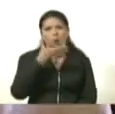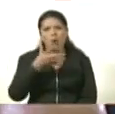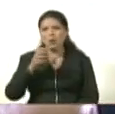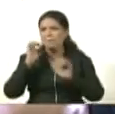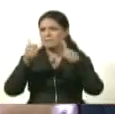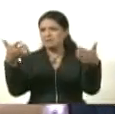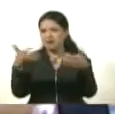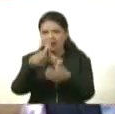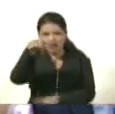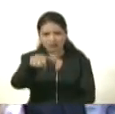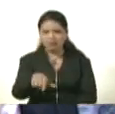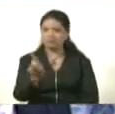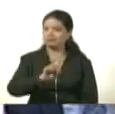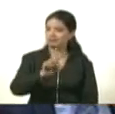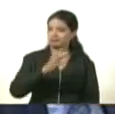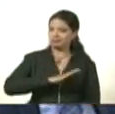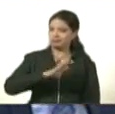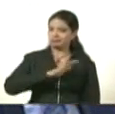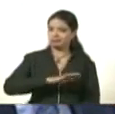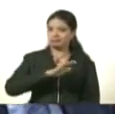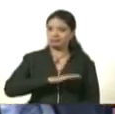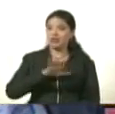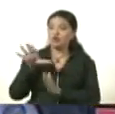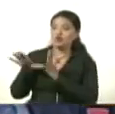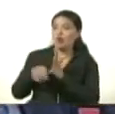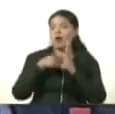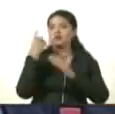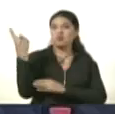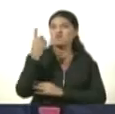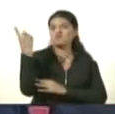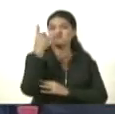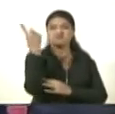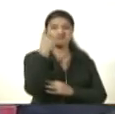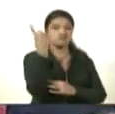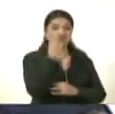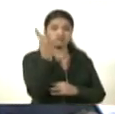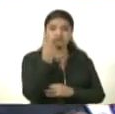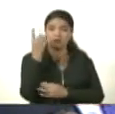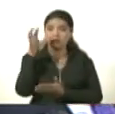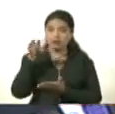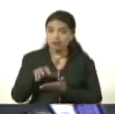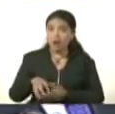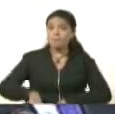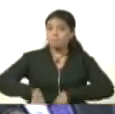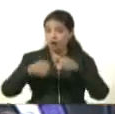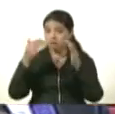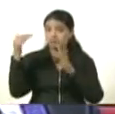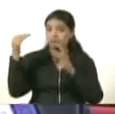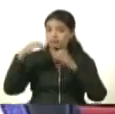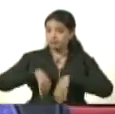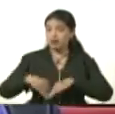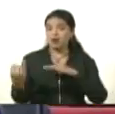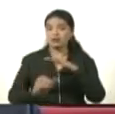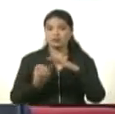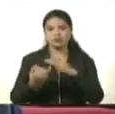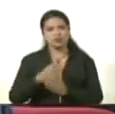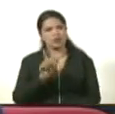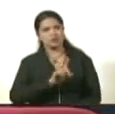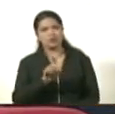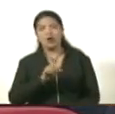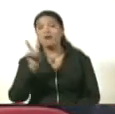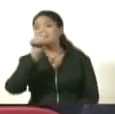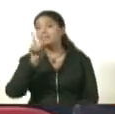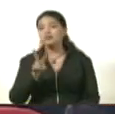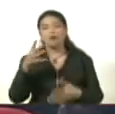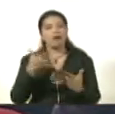guerra. Ningún psicópata robando un aparato, un helicóptero del Estado, va a quebrar nuestras instituciones. Venezuela es mucho más grande,